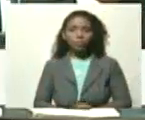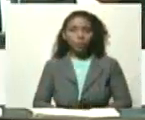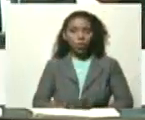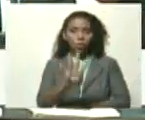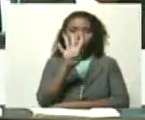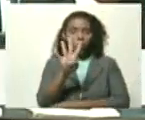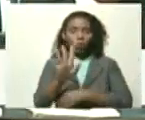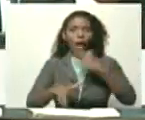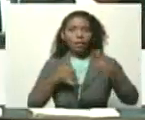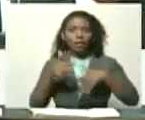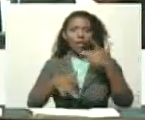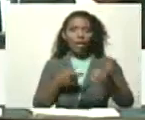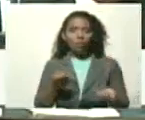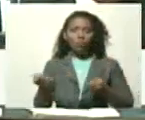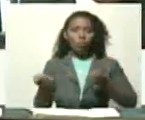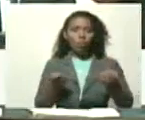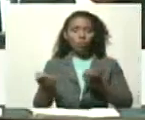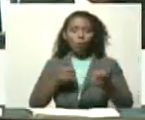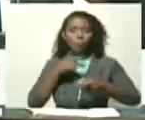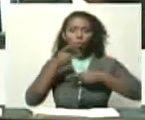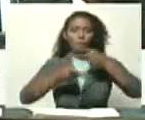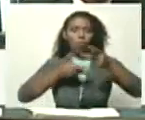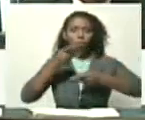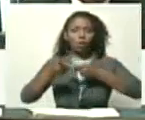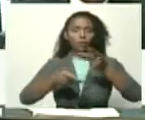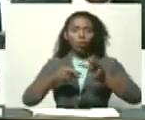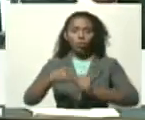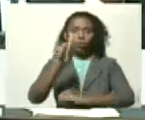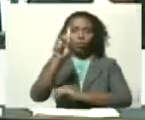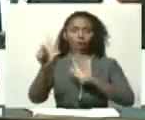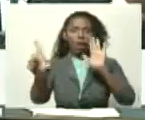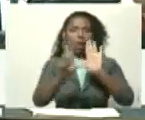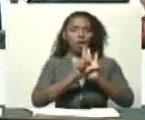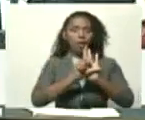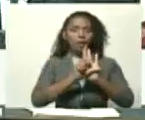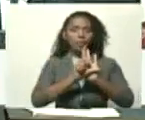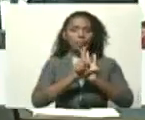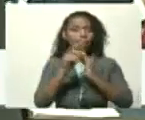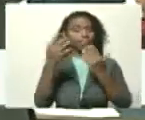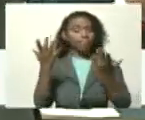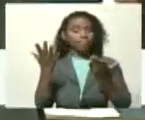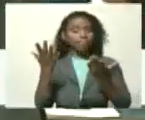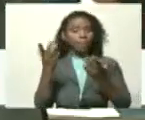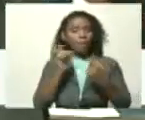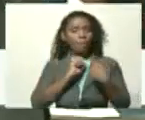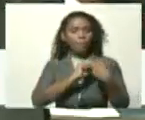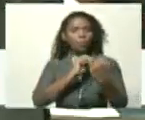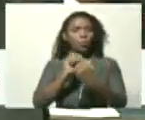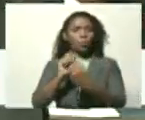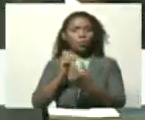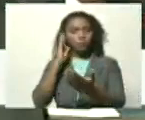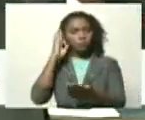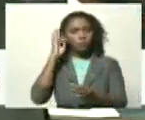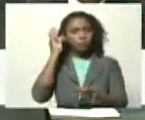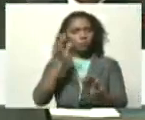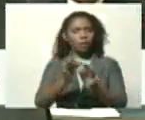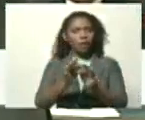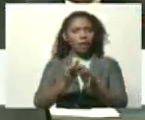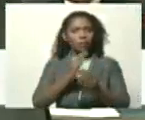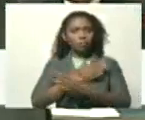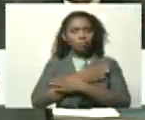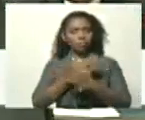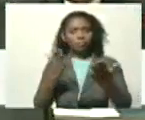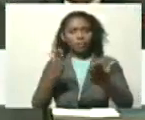4 actos de control político y una ley que está en discusión. Da fe de la entrega,